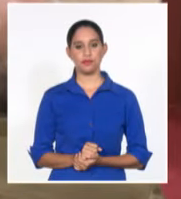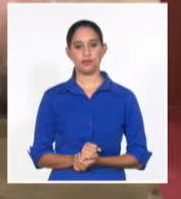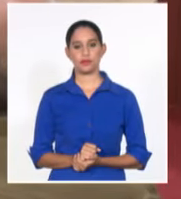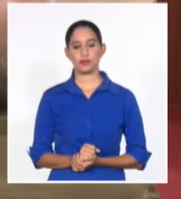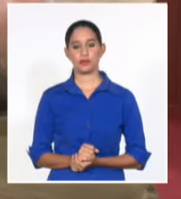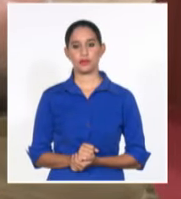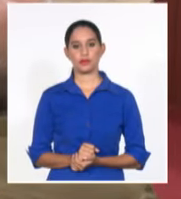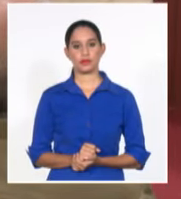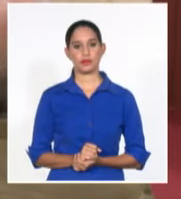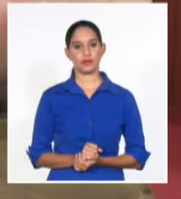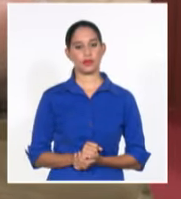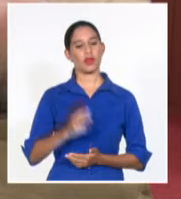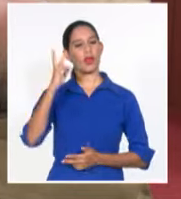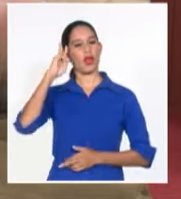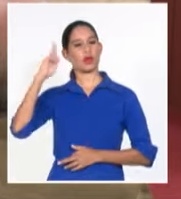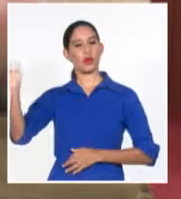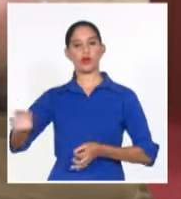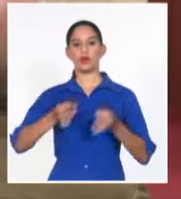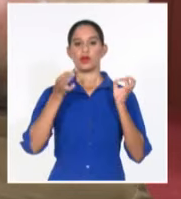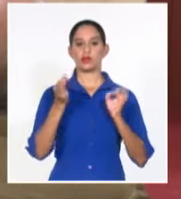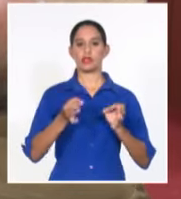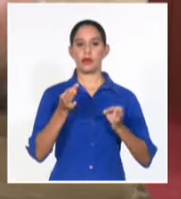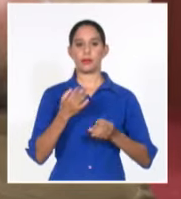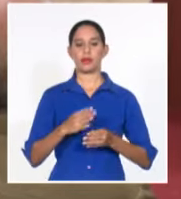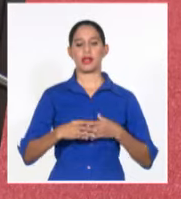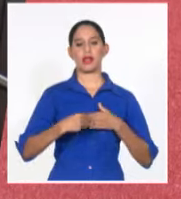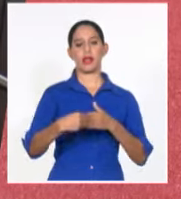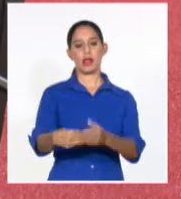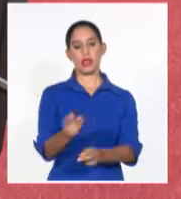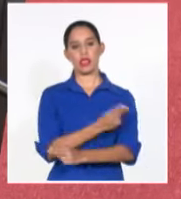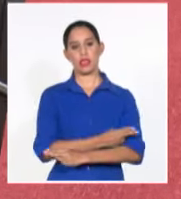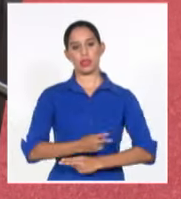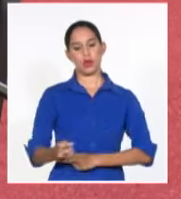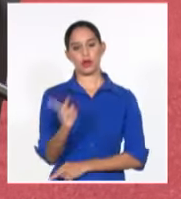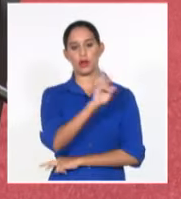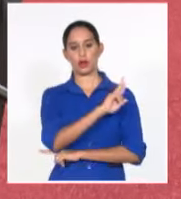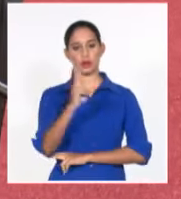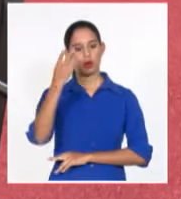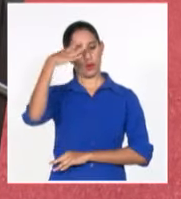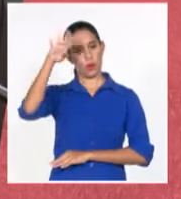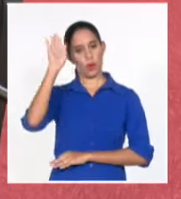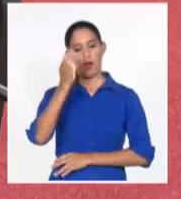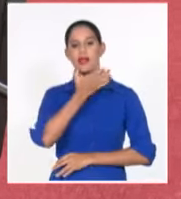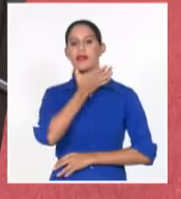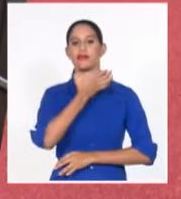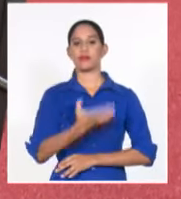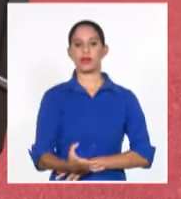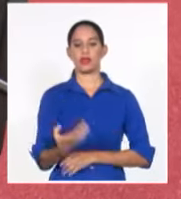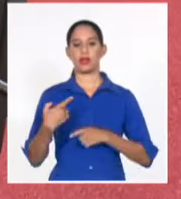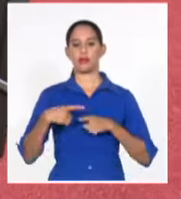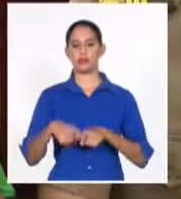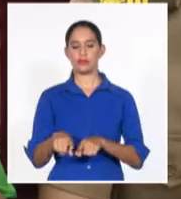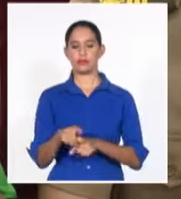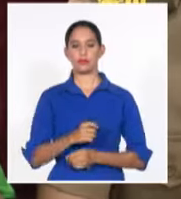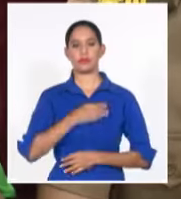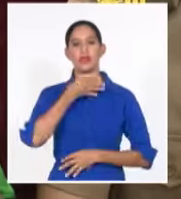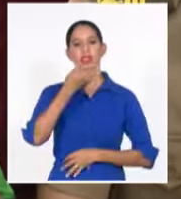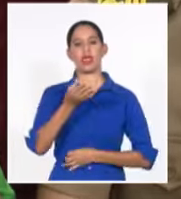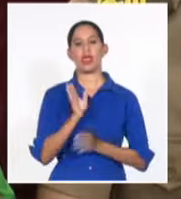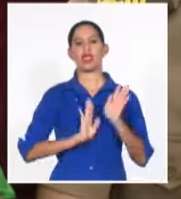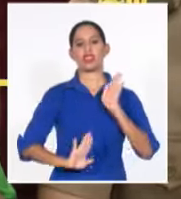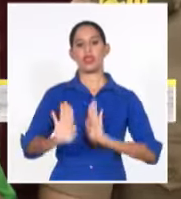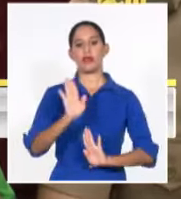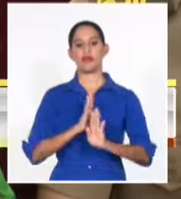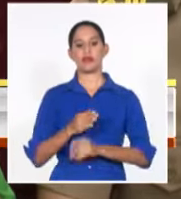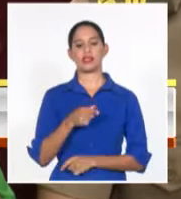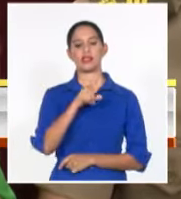Con el recuerdo permanente del líder histórico de la Revolución Cubana, Fidel Castro Ruz, y su conocido alegato de defensa, el